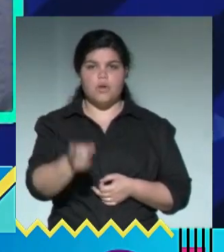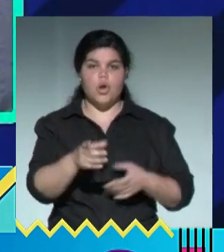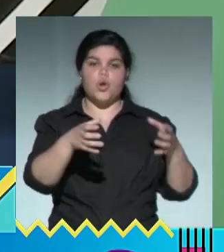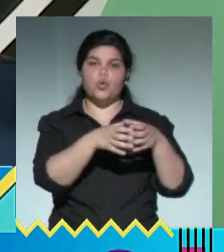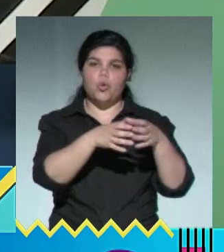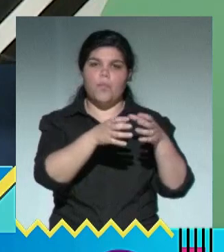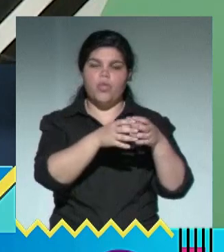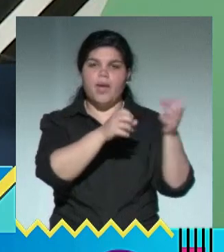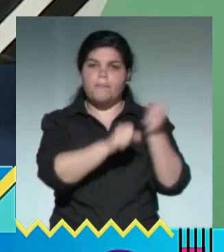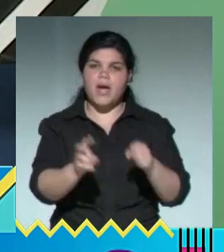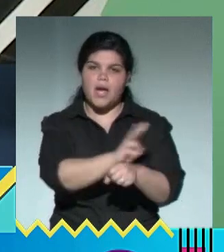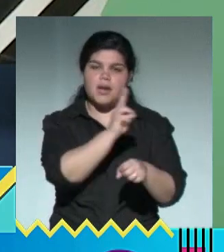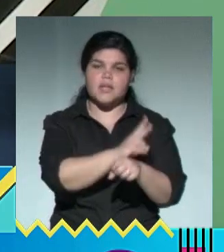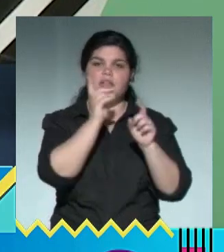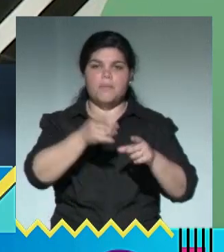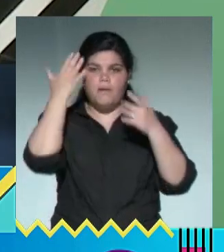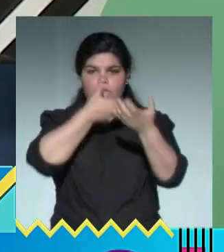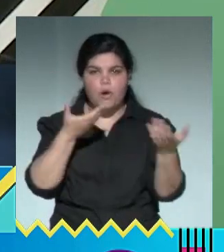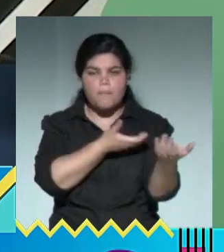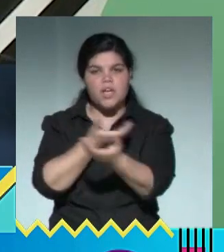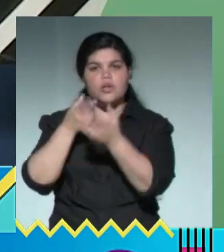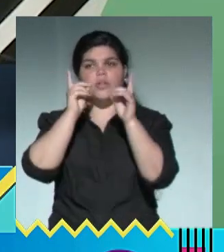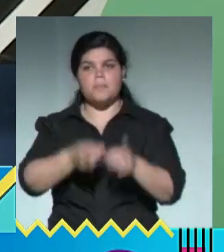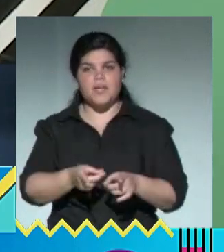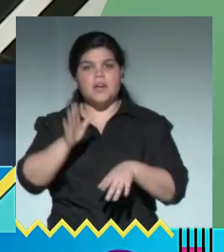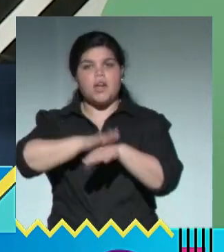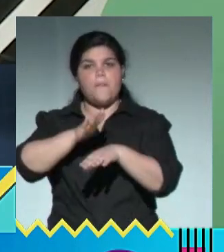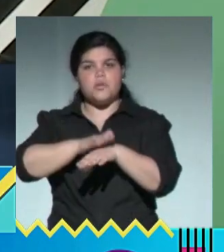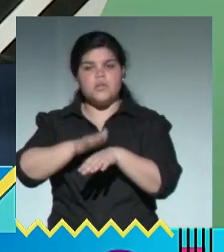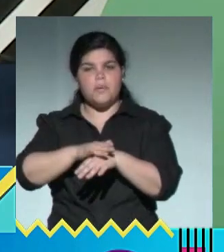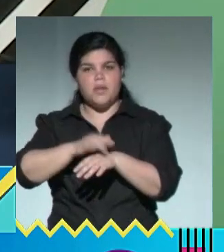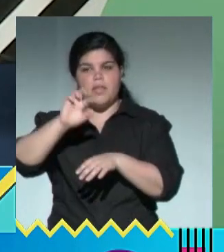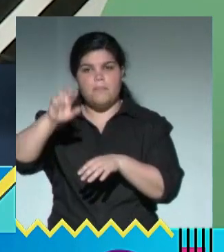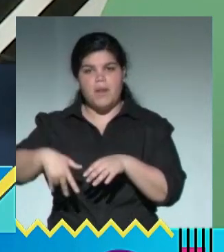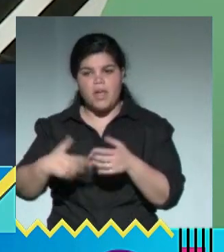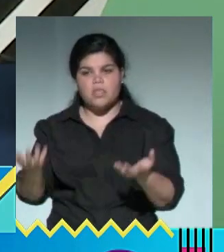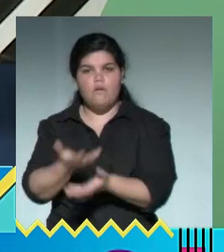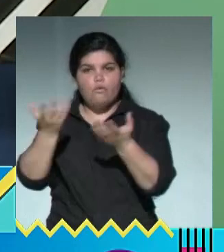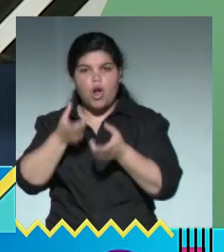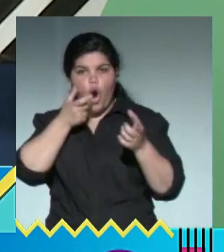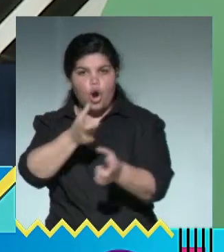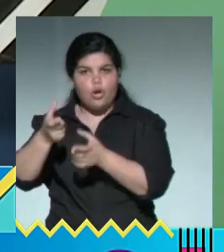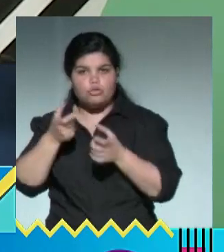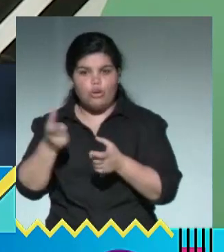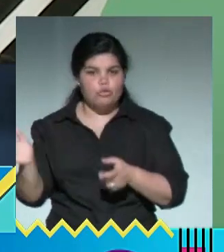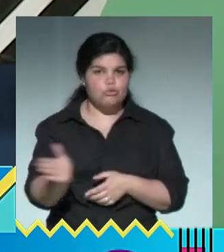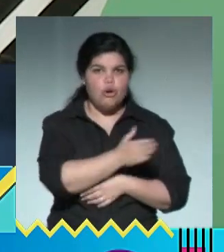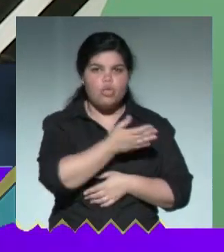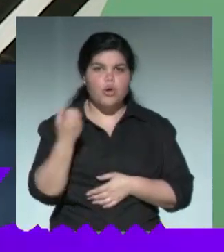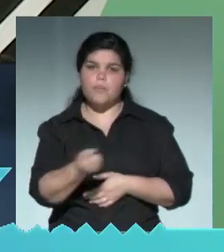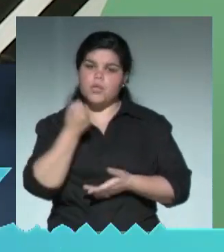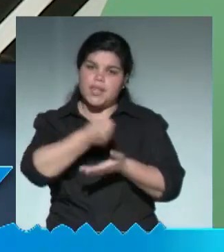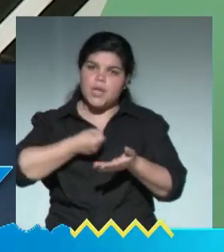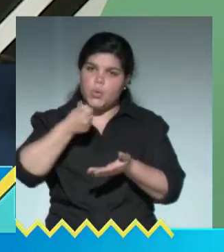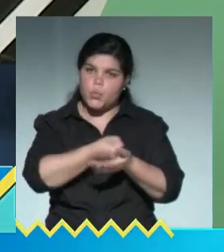de los bomberos, de los brigadistas que tenemos en el Plan Provincial de Manejo del Fuego, porque han hecho una tarea excelente, de mucho esfuerzo, de